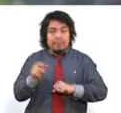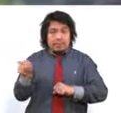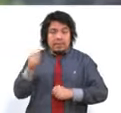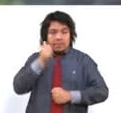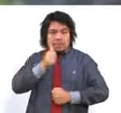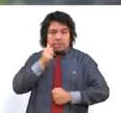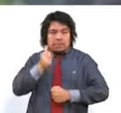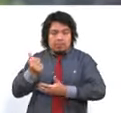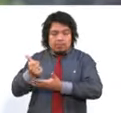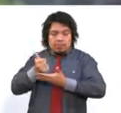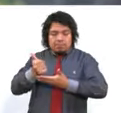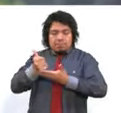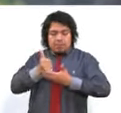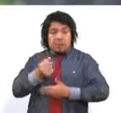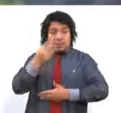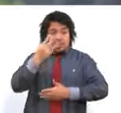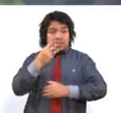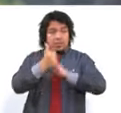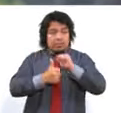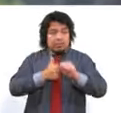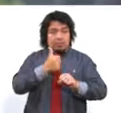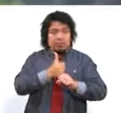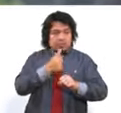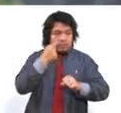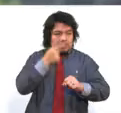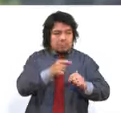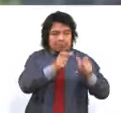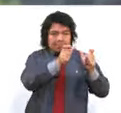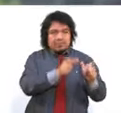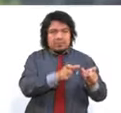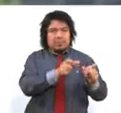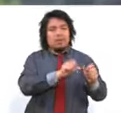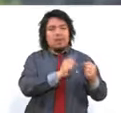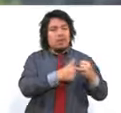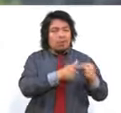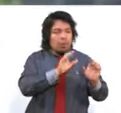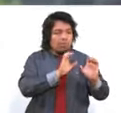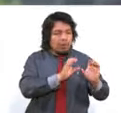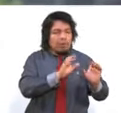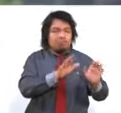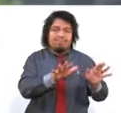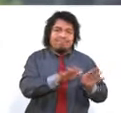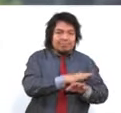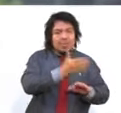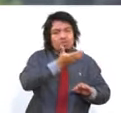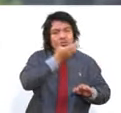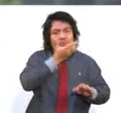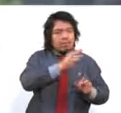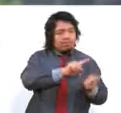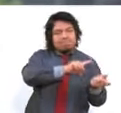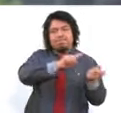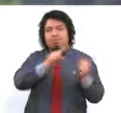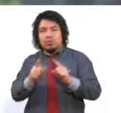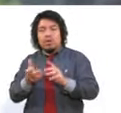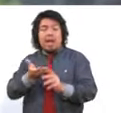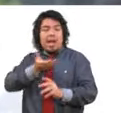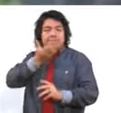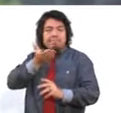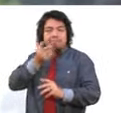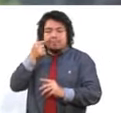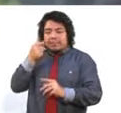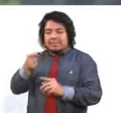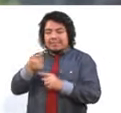de gobierno, en 3 años logramos transitar de un modelo de seguridad pública tradicional a un modelo de seguridad ciudadana, ampliando